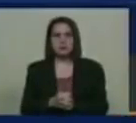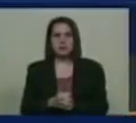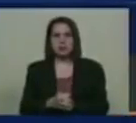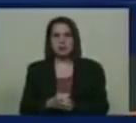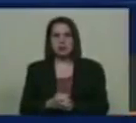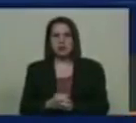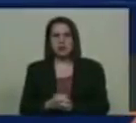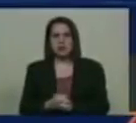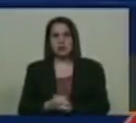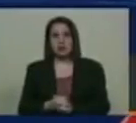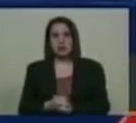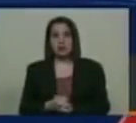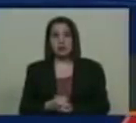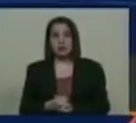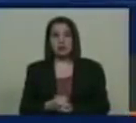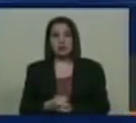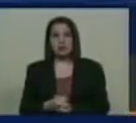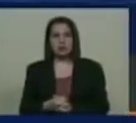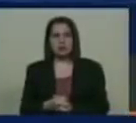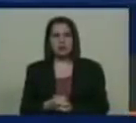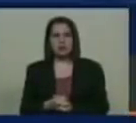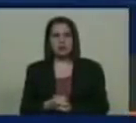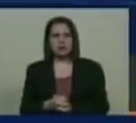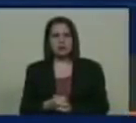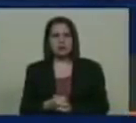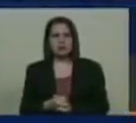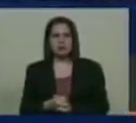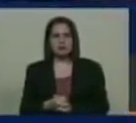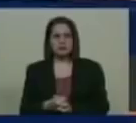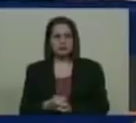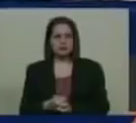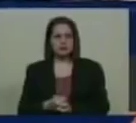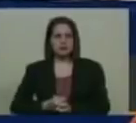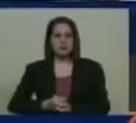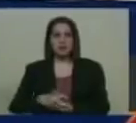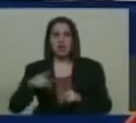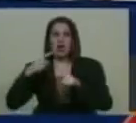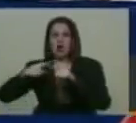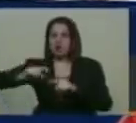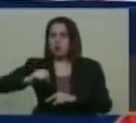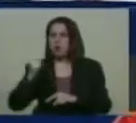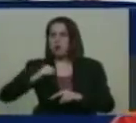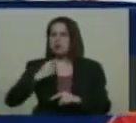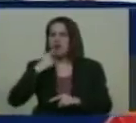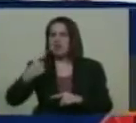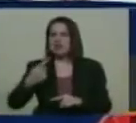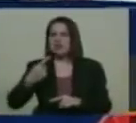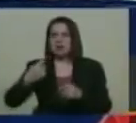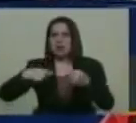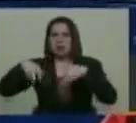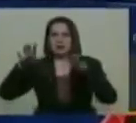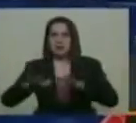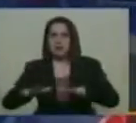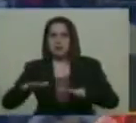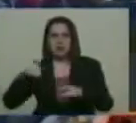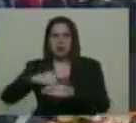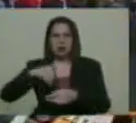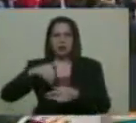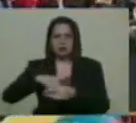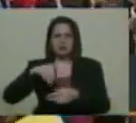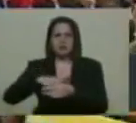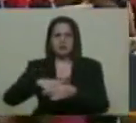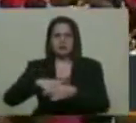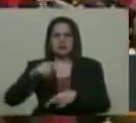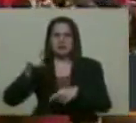desde Bogotá le da la orden a Venezuela que suspendamos las elecciones presidenciales.